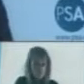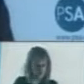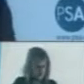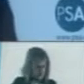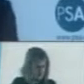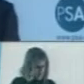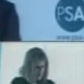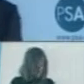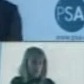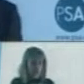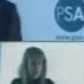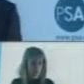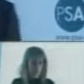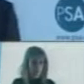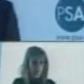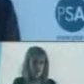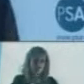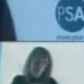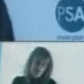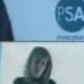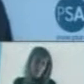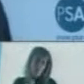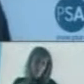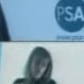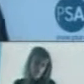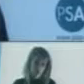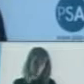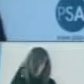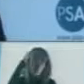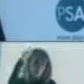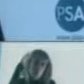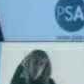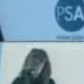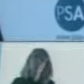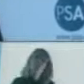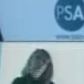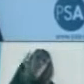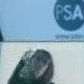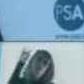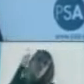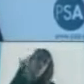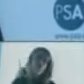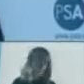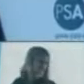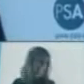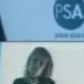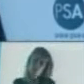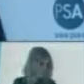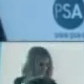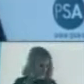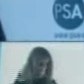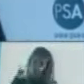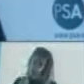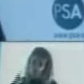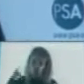profundamente. Y si te lo tienes que trabajar. Los sueños son muy bonitos, pero hay que trabajárselo. Y yo me lo